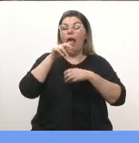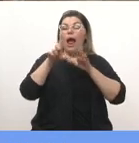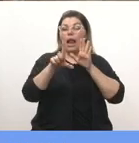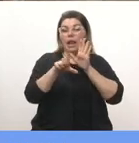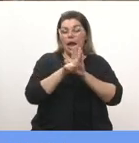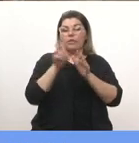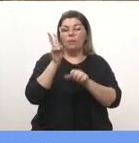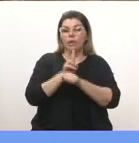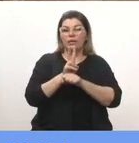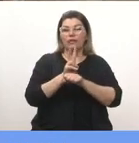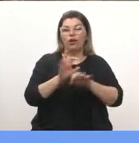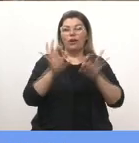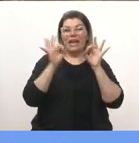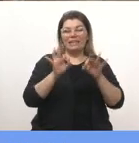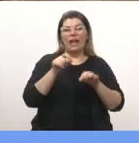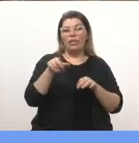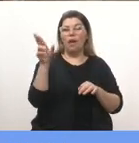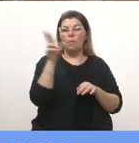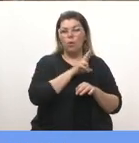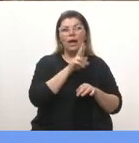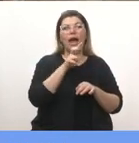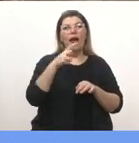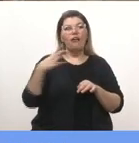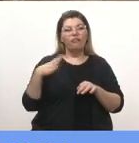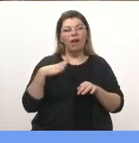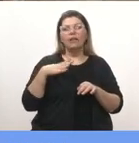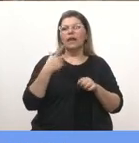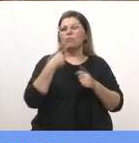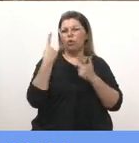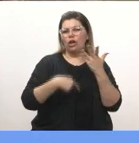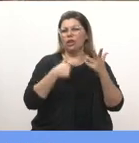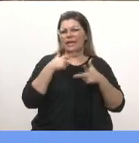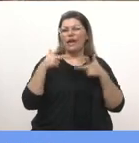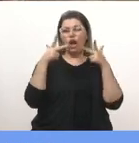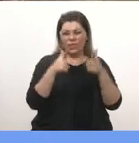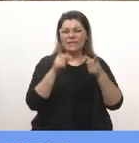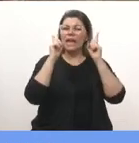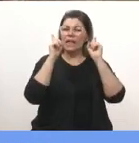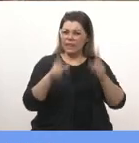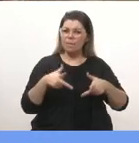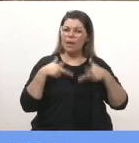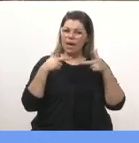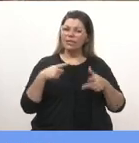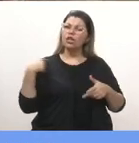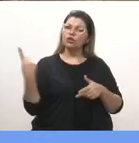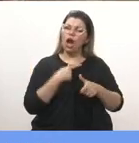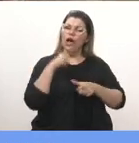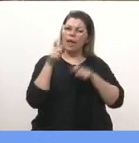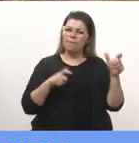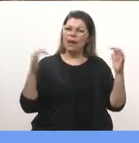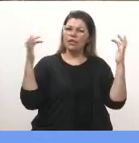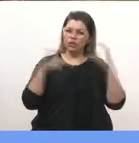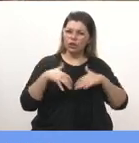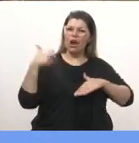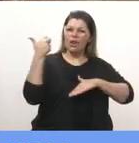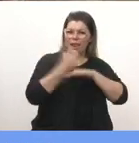de las mujeres. Nada más que eso, me quedé con un montón de cosas para decir, incluso que todas las personas que estamos acá y todas